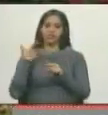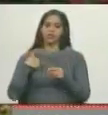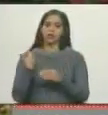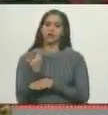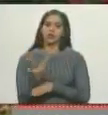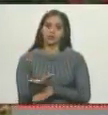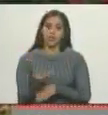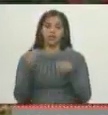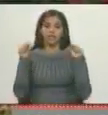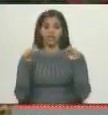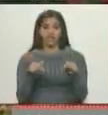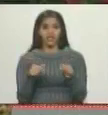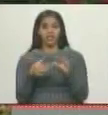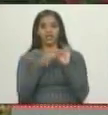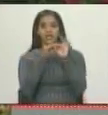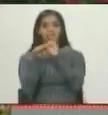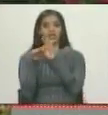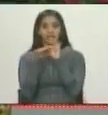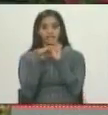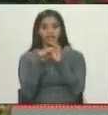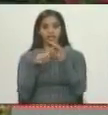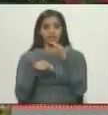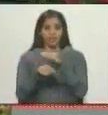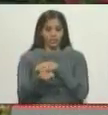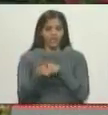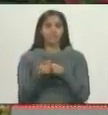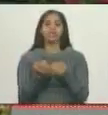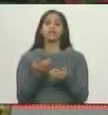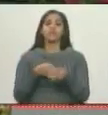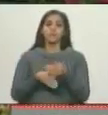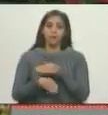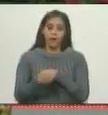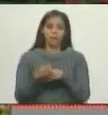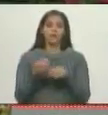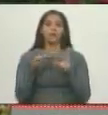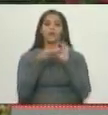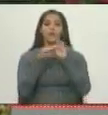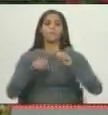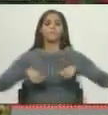aquí entramos unidos y saldremos más unidos de lo que